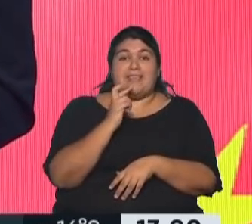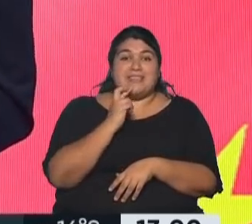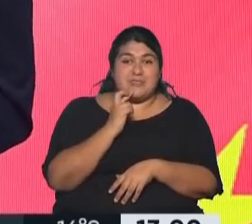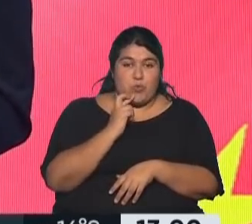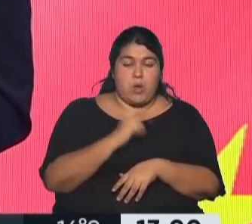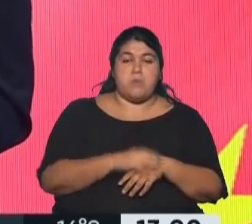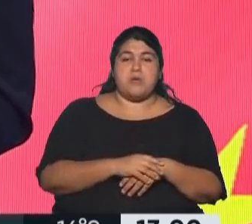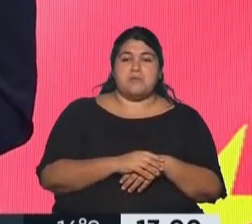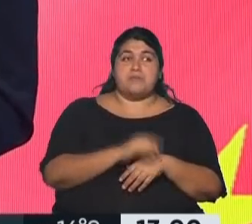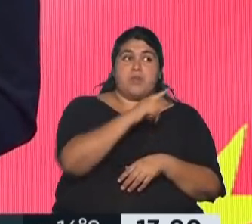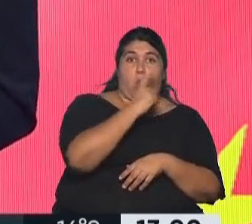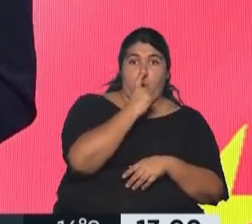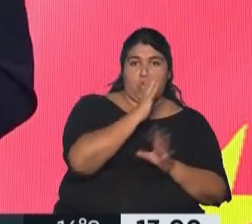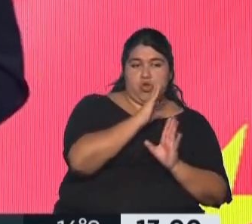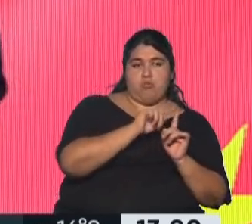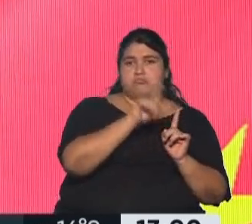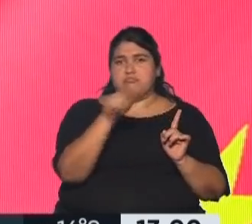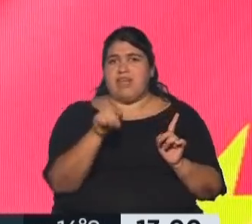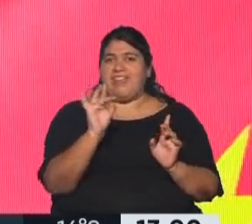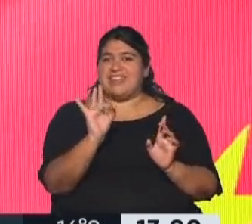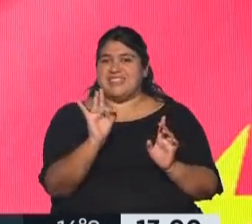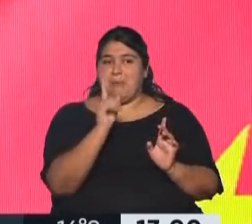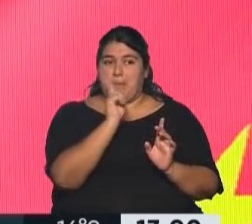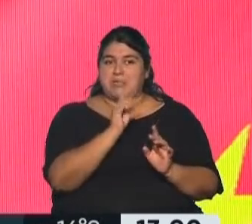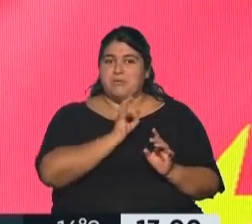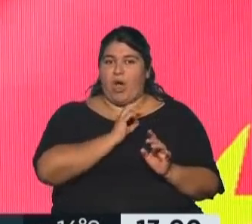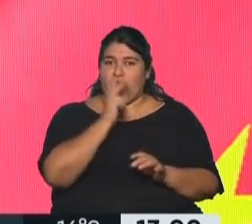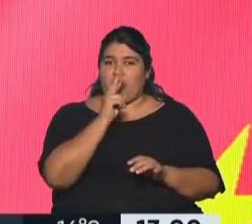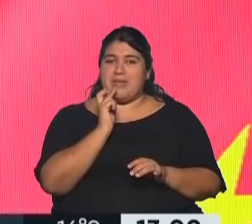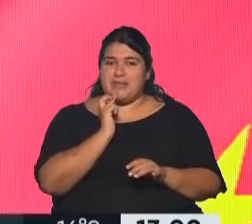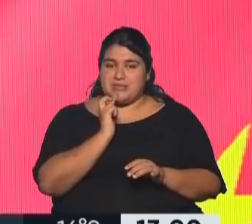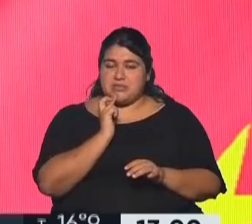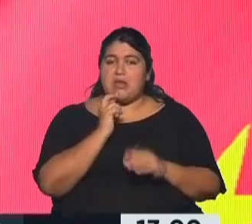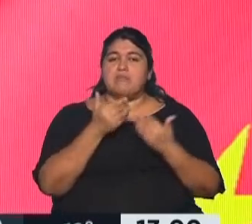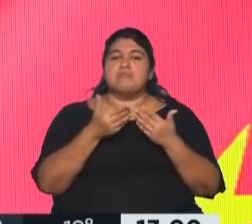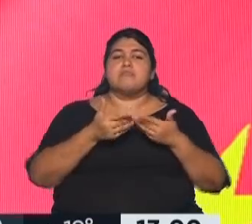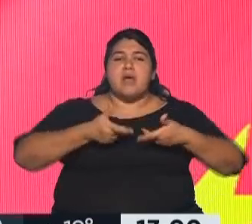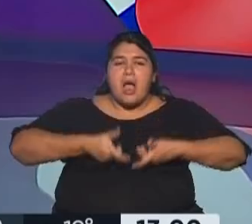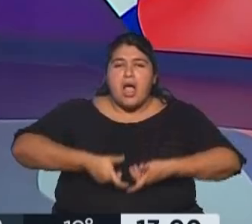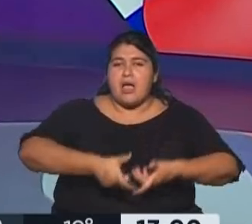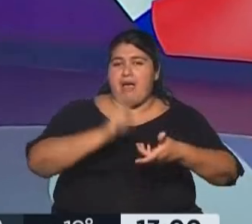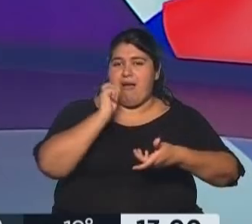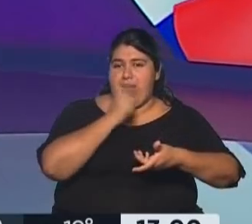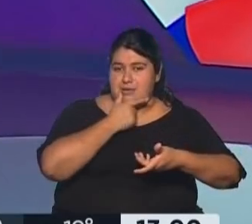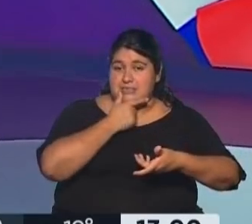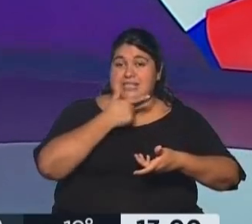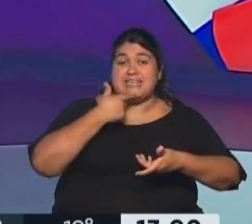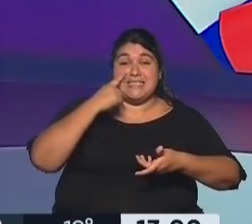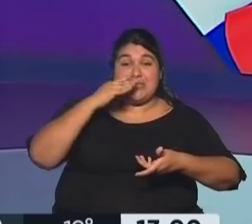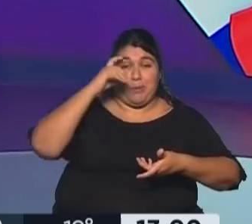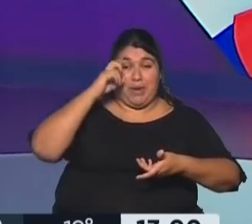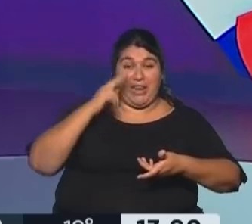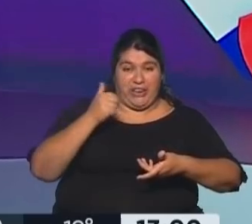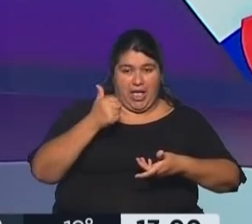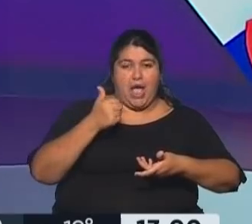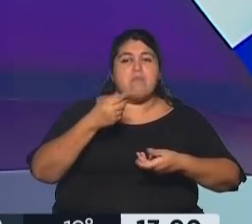2019. Veíamos junio, pero ahora el mismo año. Inauguración del gasoducto Siberia para suministrar gas al